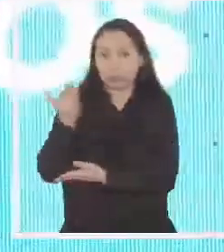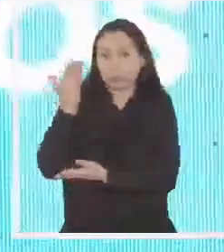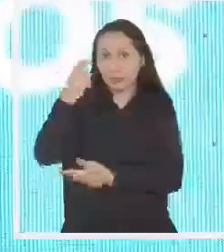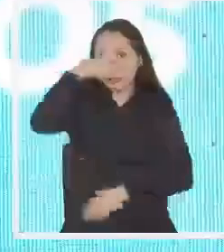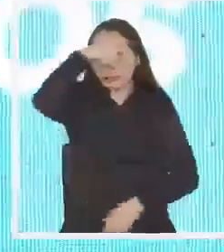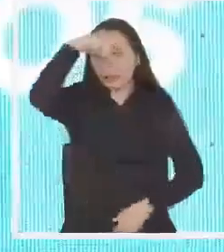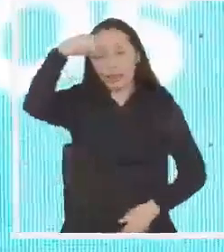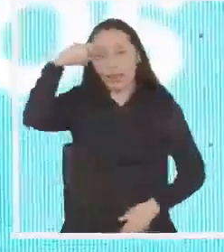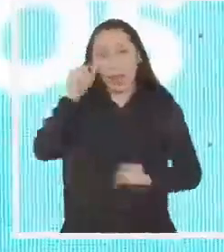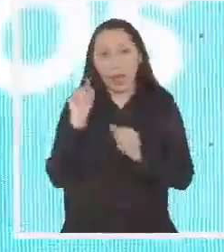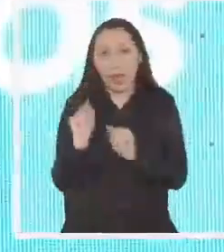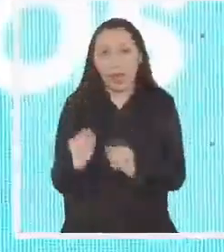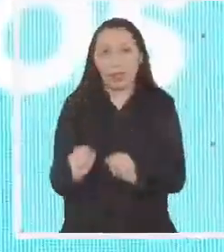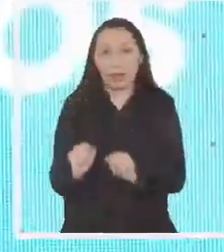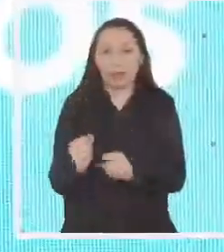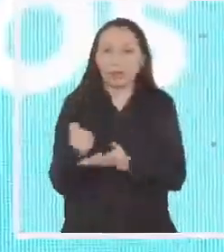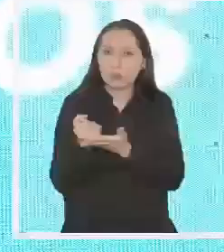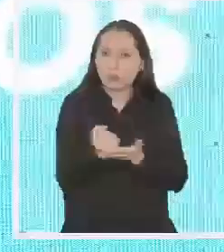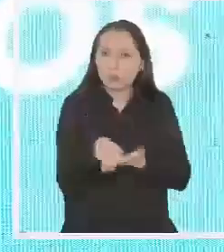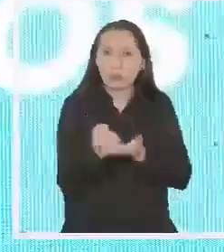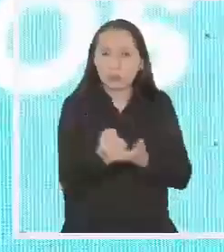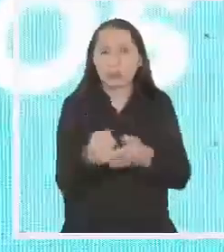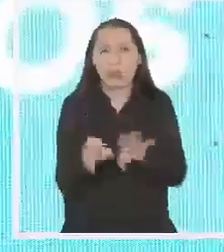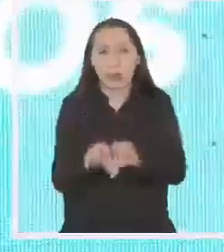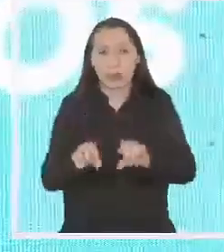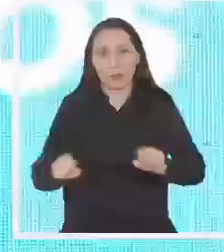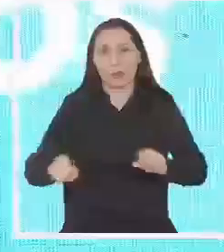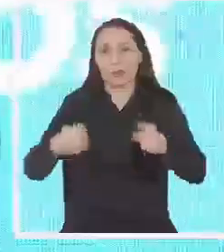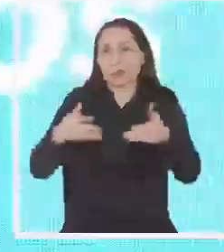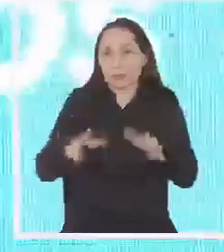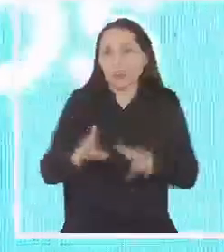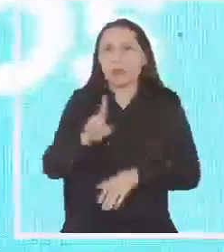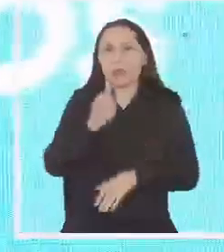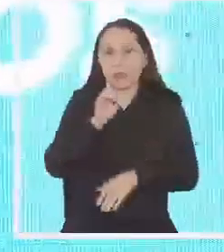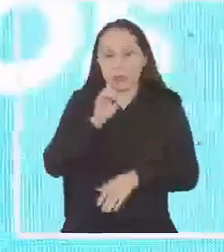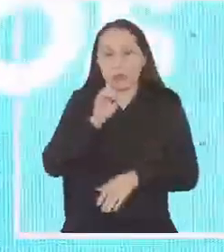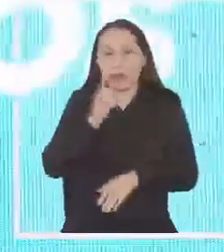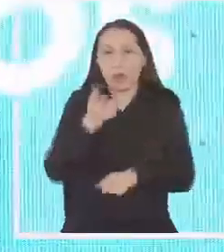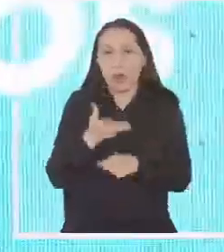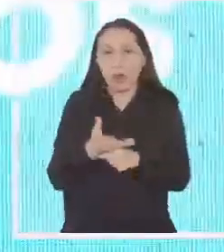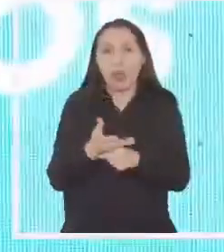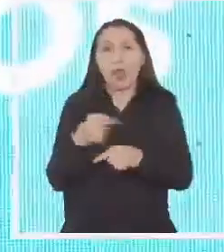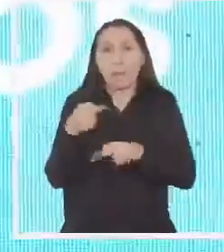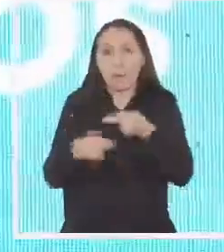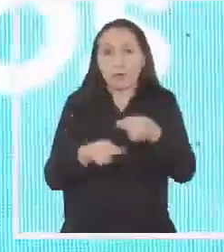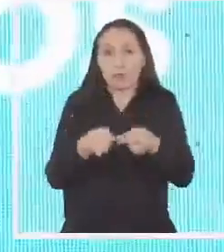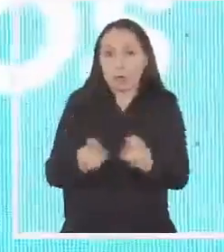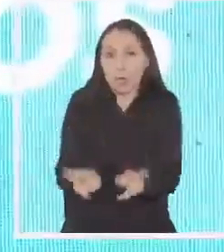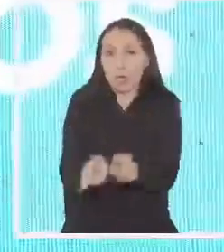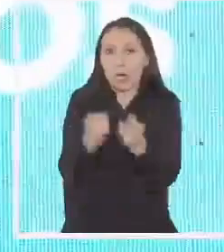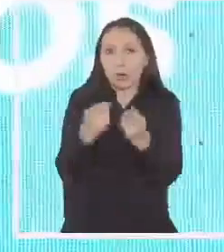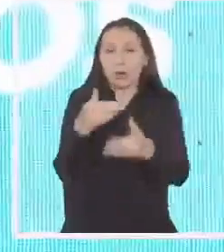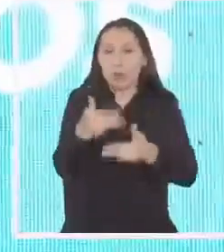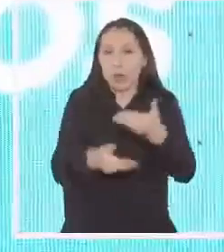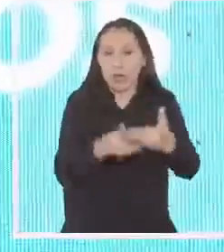verano y el compromiso que ha tenido con el proceso de